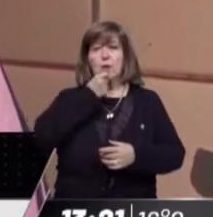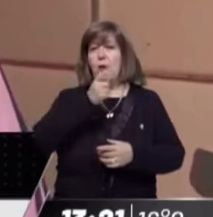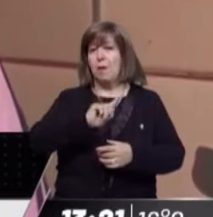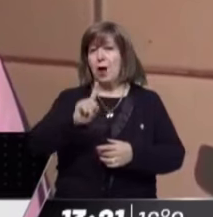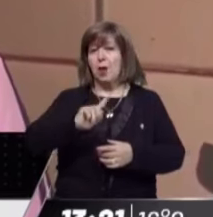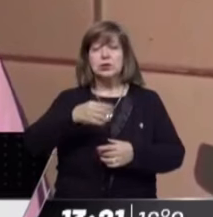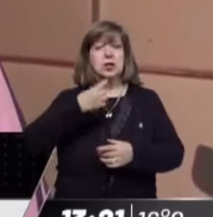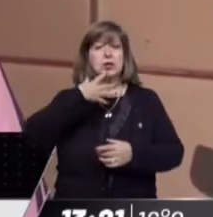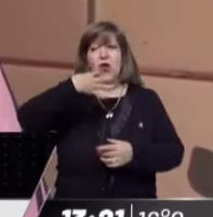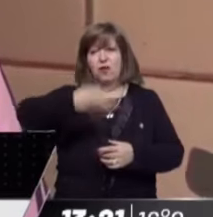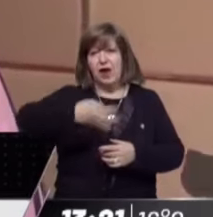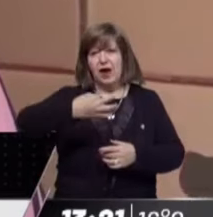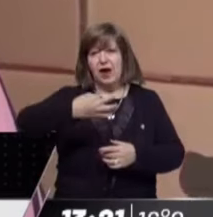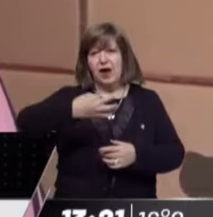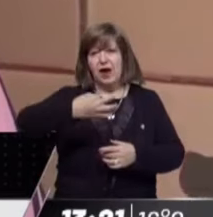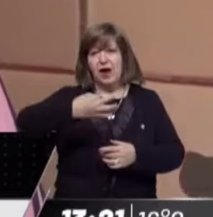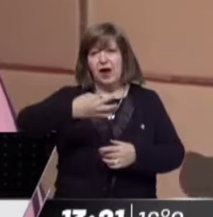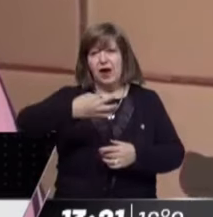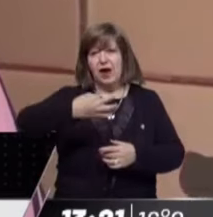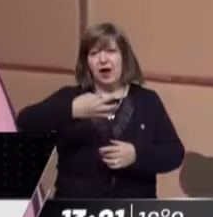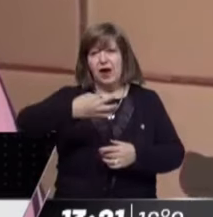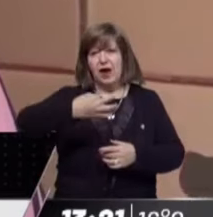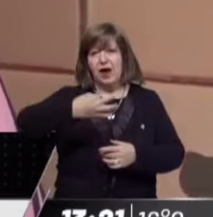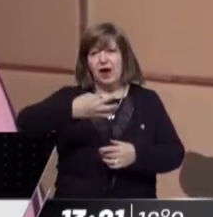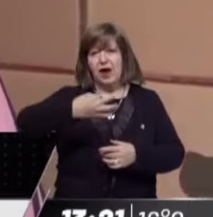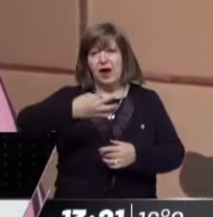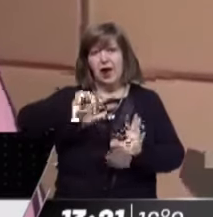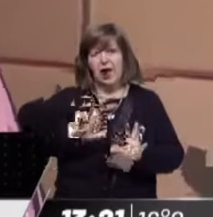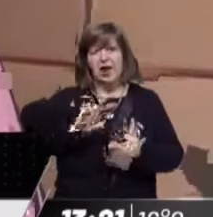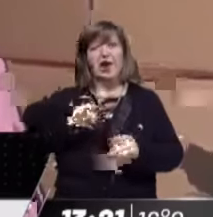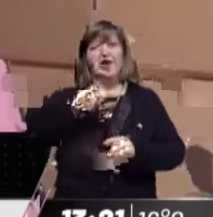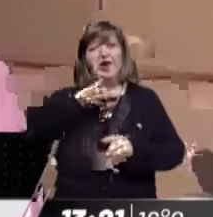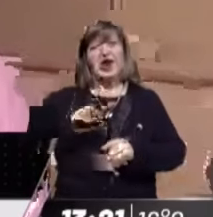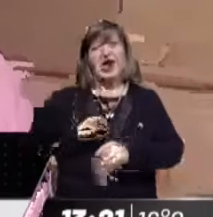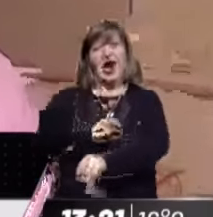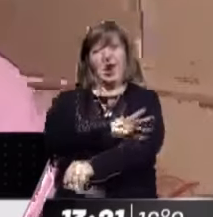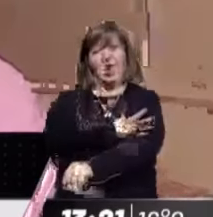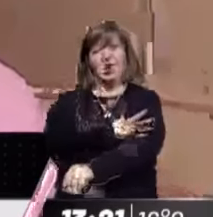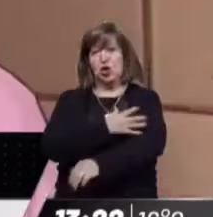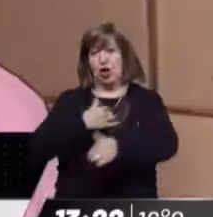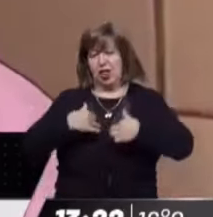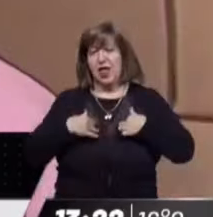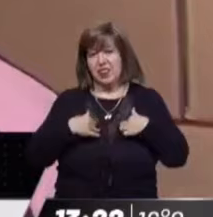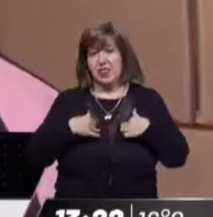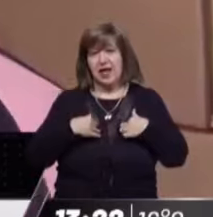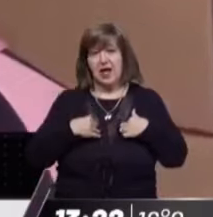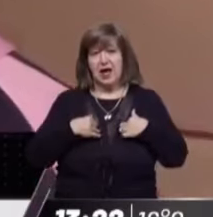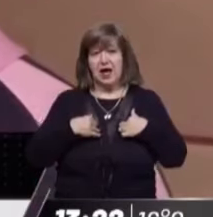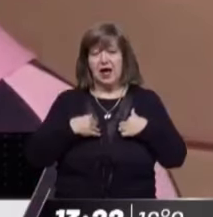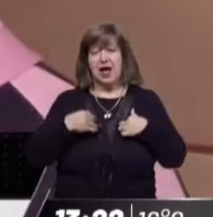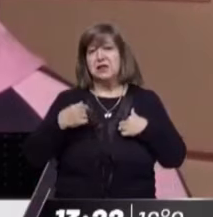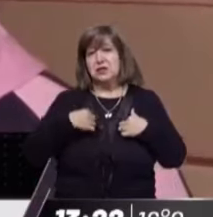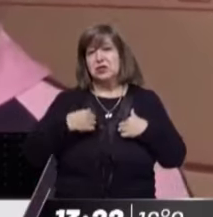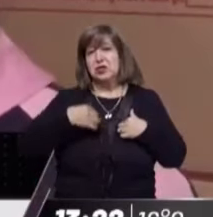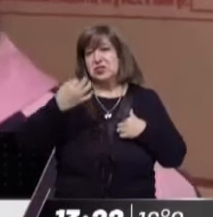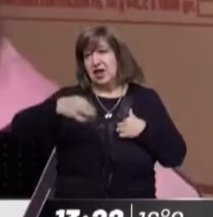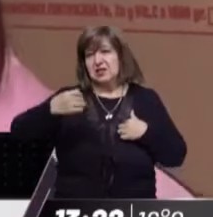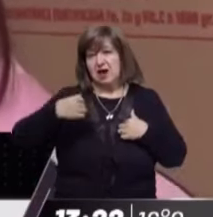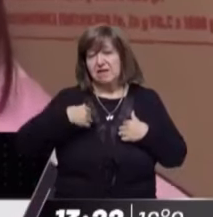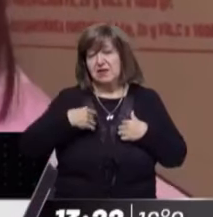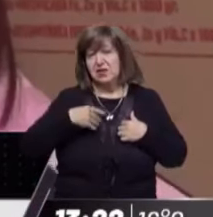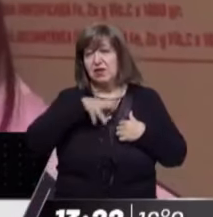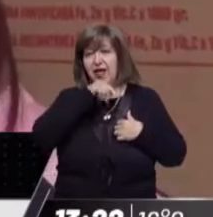verdad que que Perdón estas cosas a mí me emocionan porque yo sé que no soy nada que